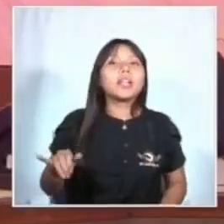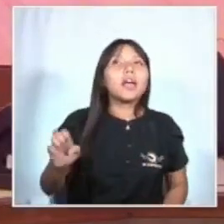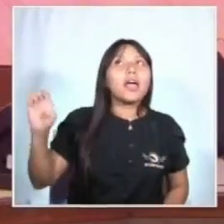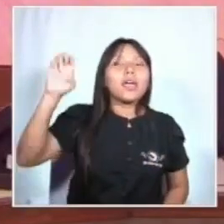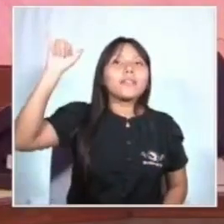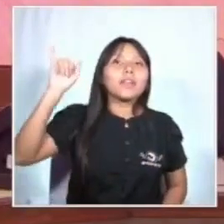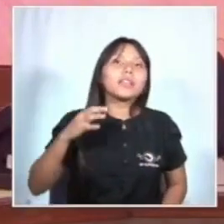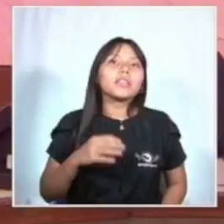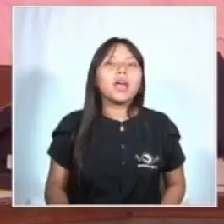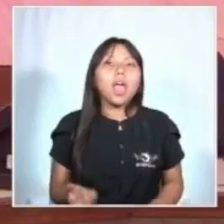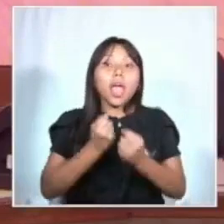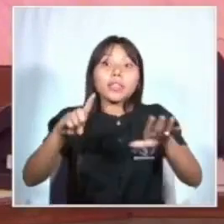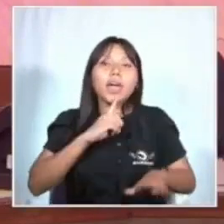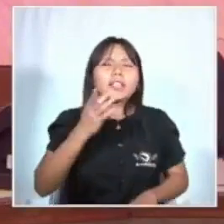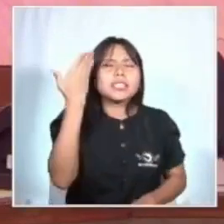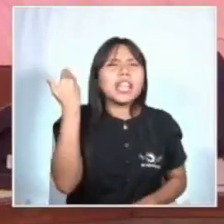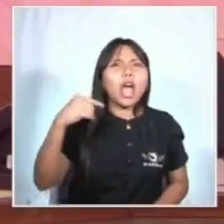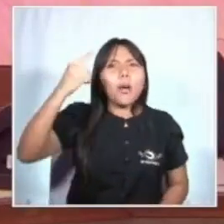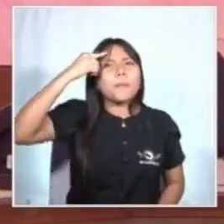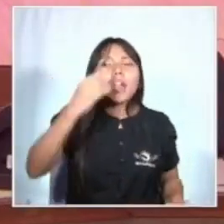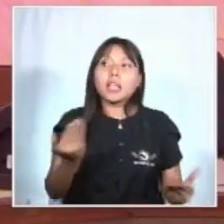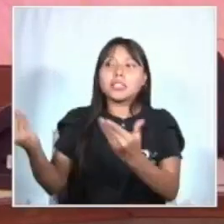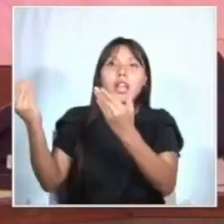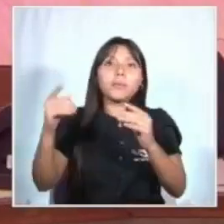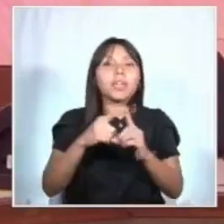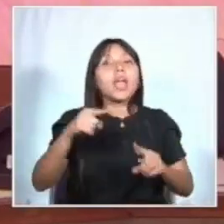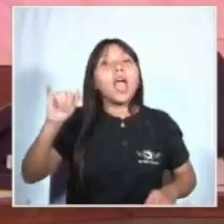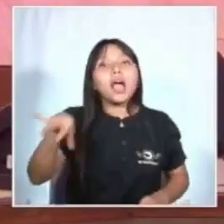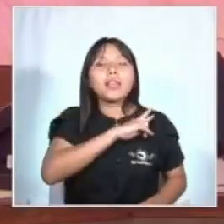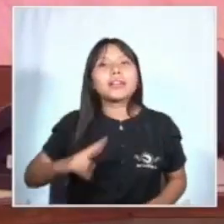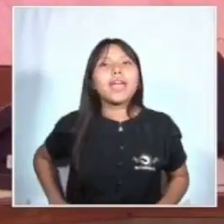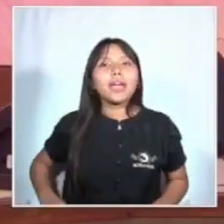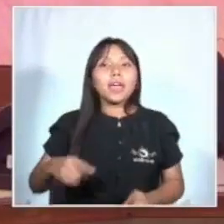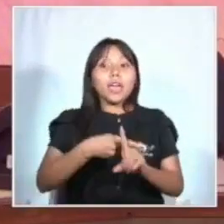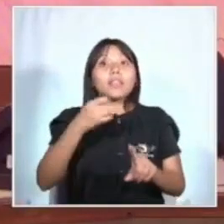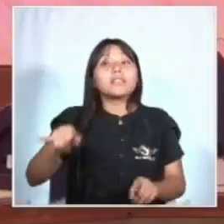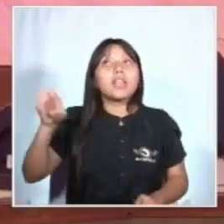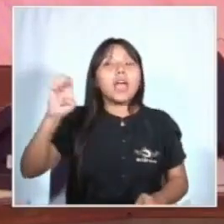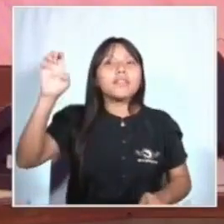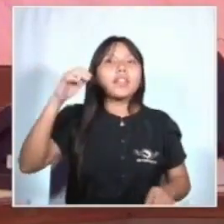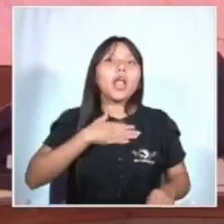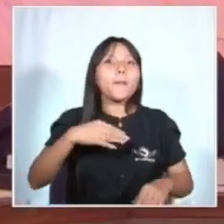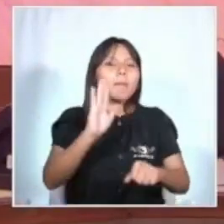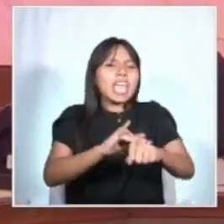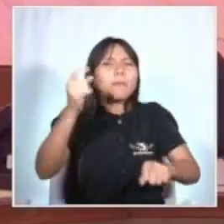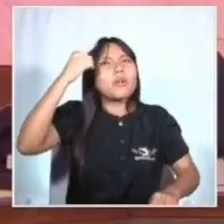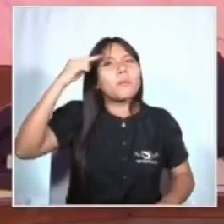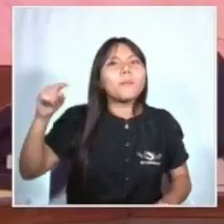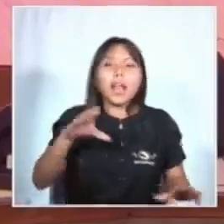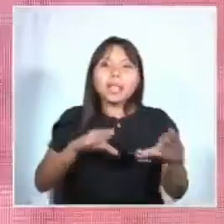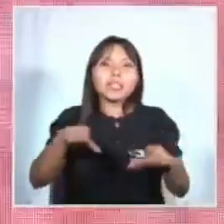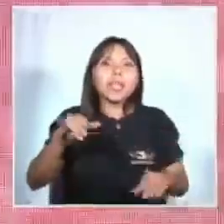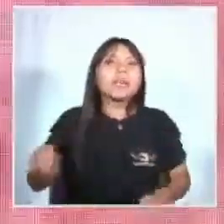habían predestinado para servirle al Rey. Desde la eternidad me habían llamado para hacer la diferencia.